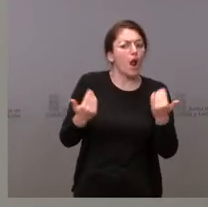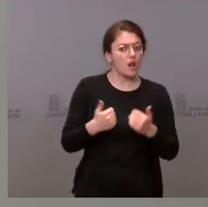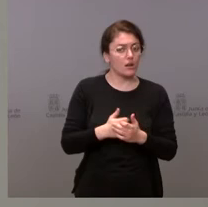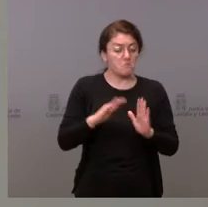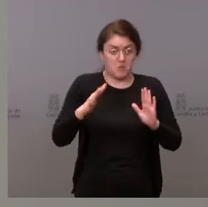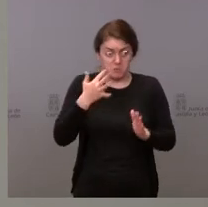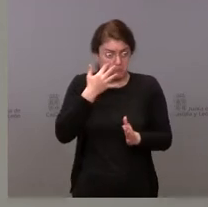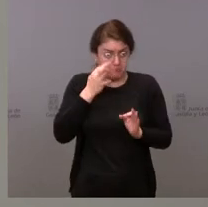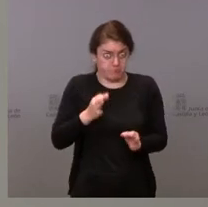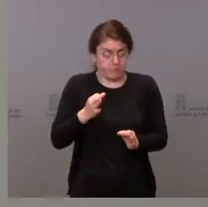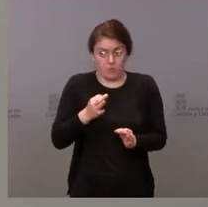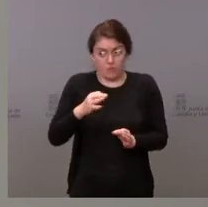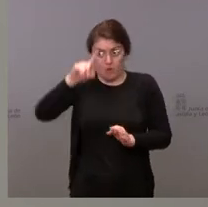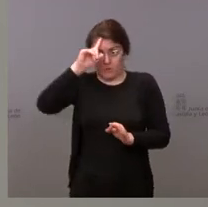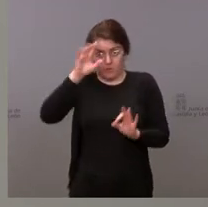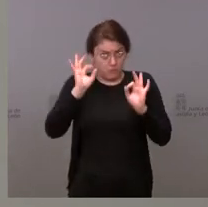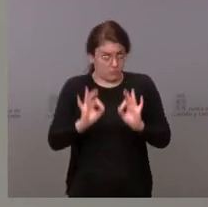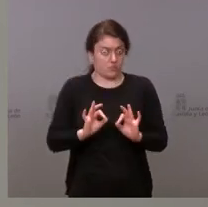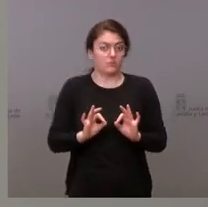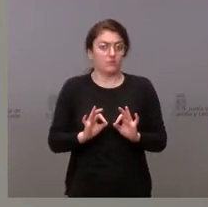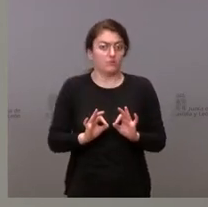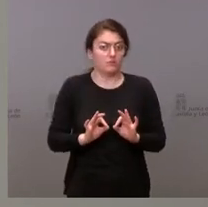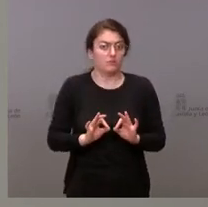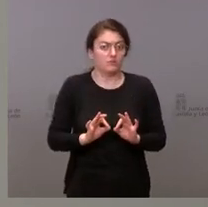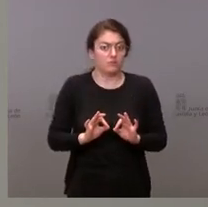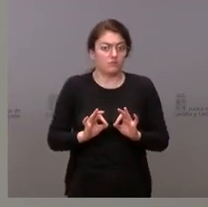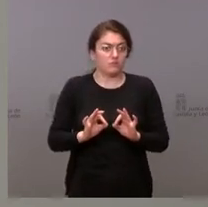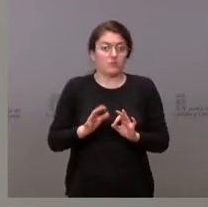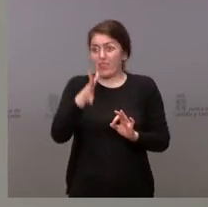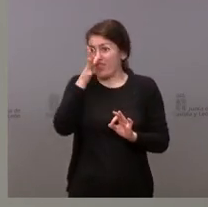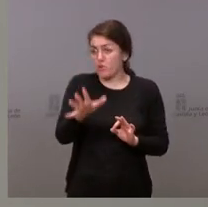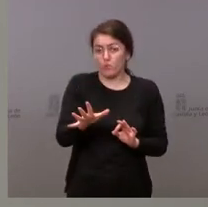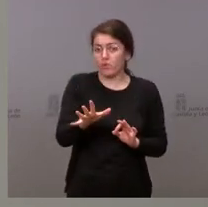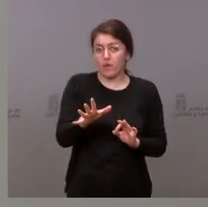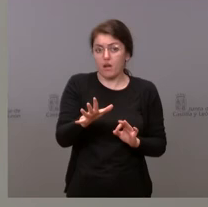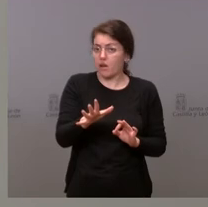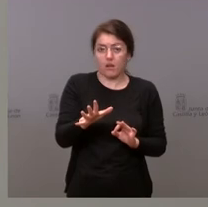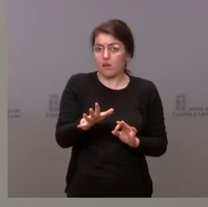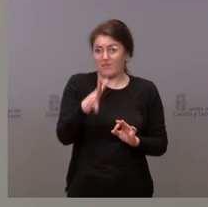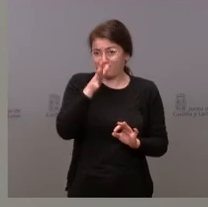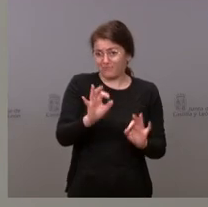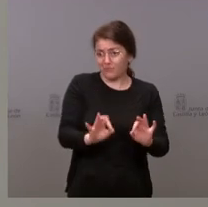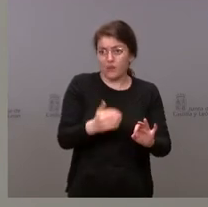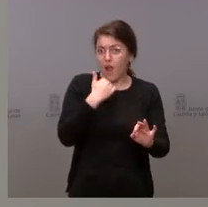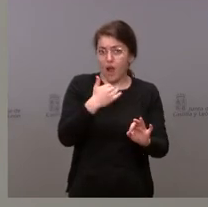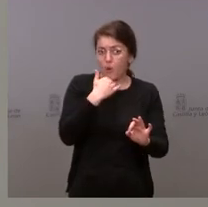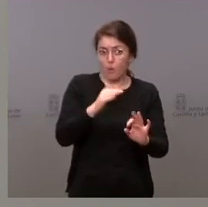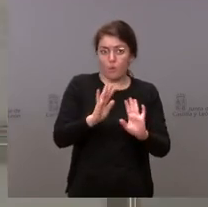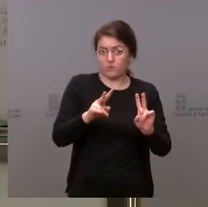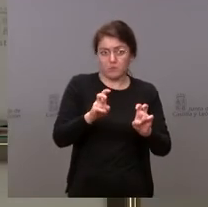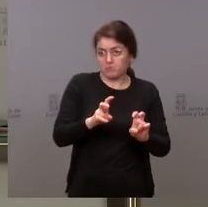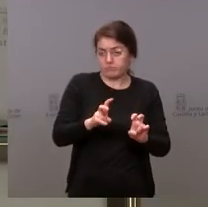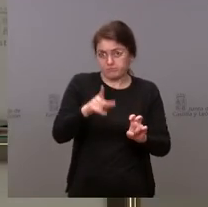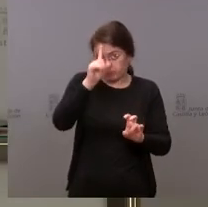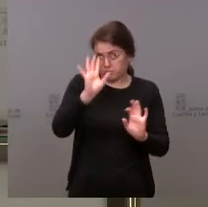me consta a mí personalmente ninguna ninguna denuncia concreta sobre sobre este tema